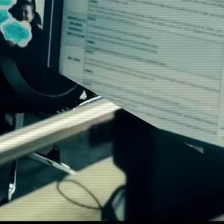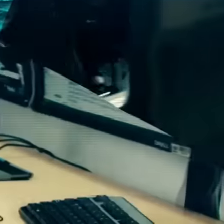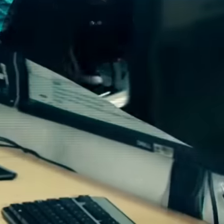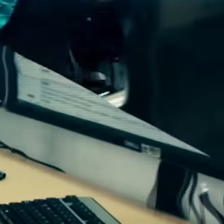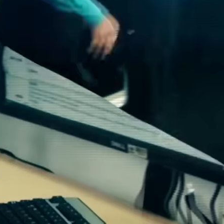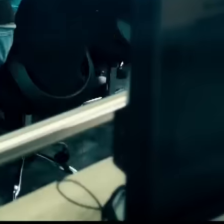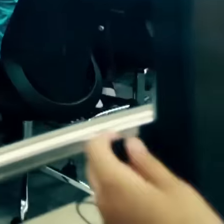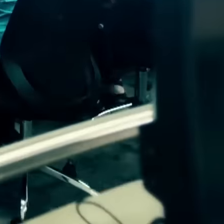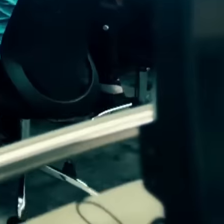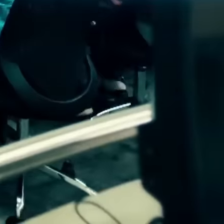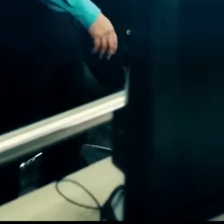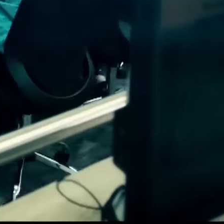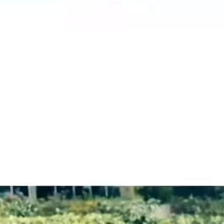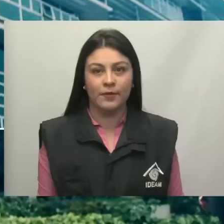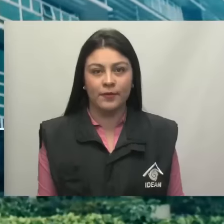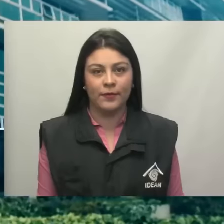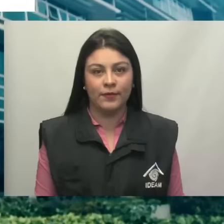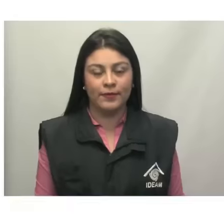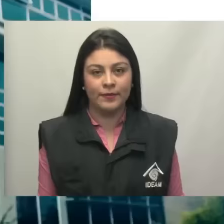Música